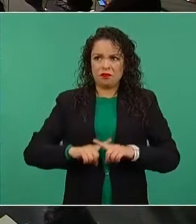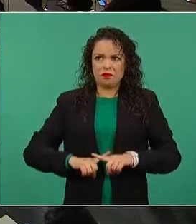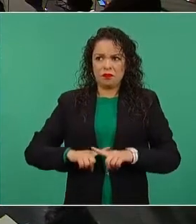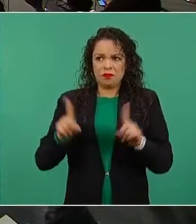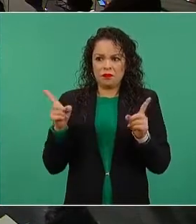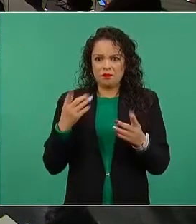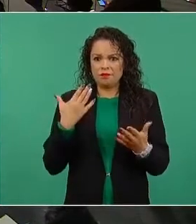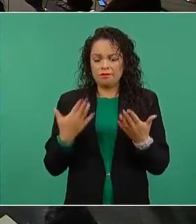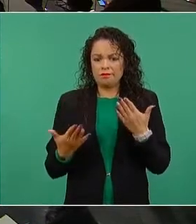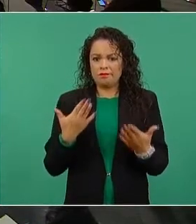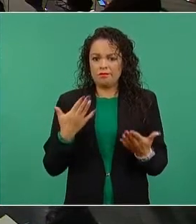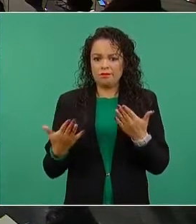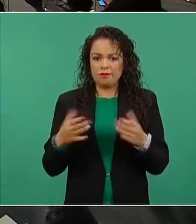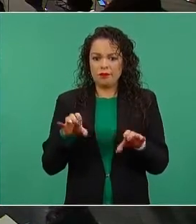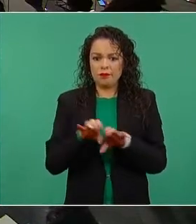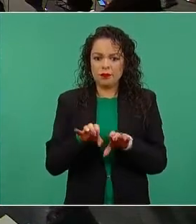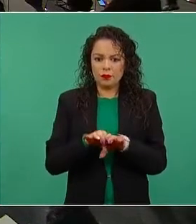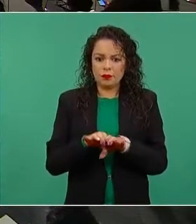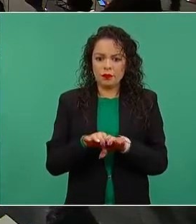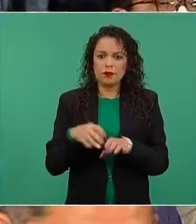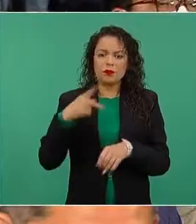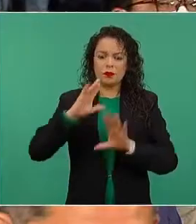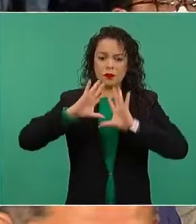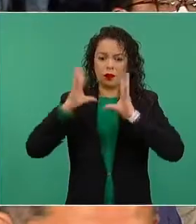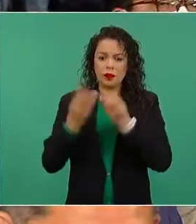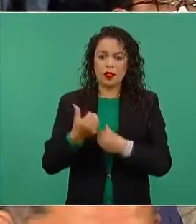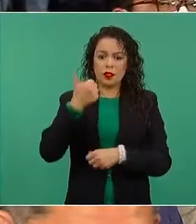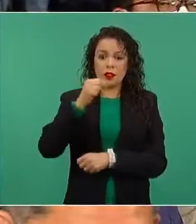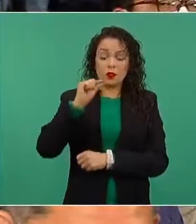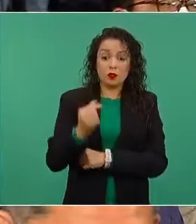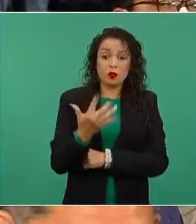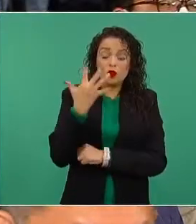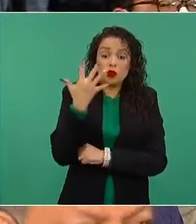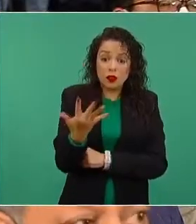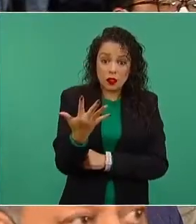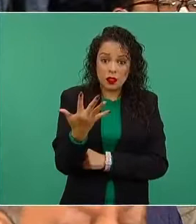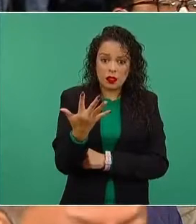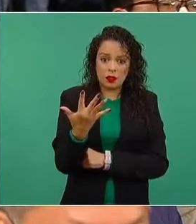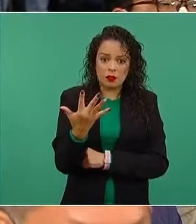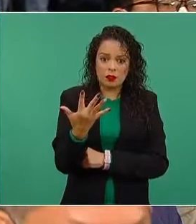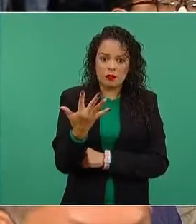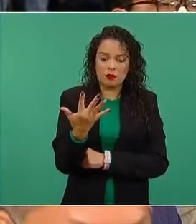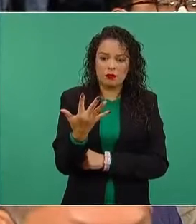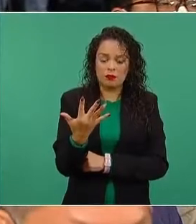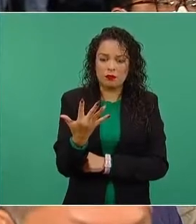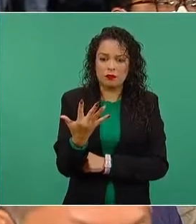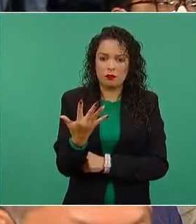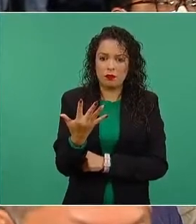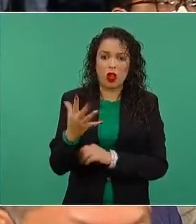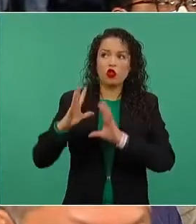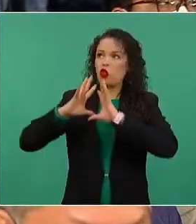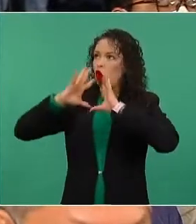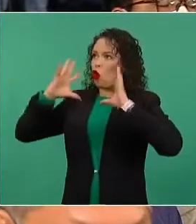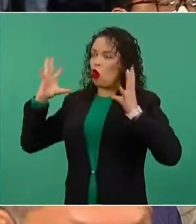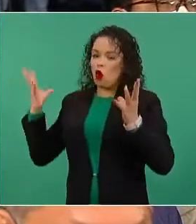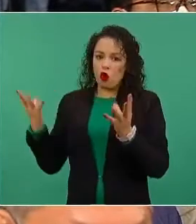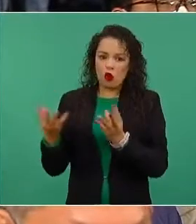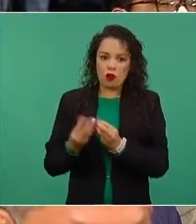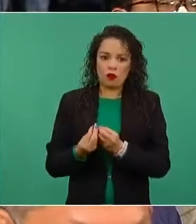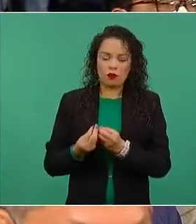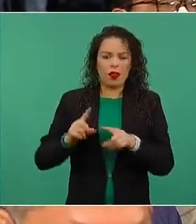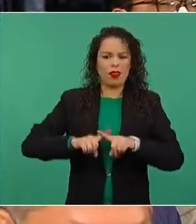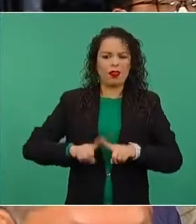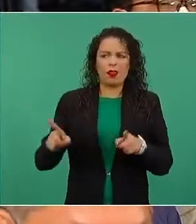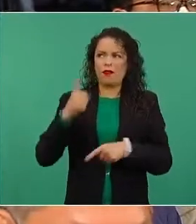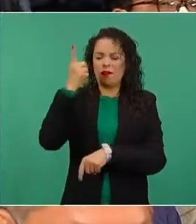que sería en total 6.5% de todo el total, muy diferente a lo que es en Estados